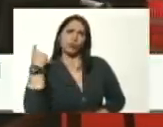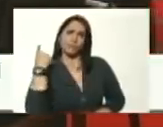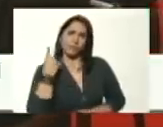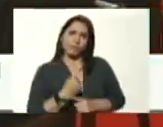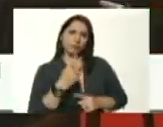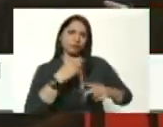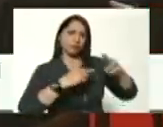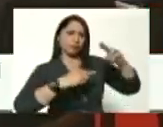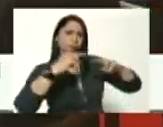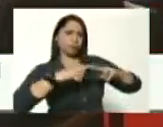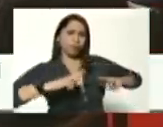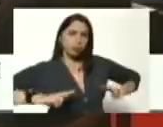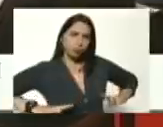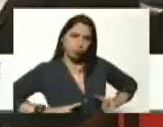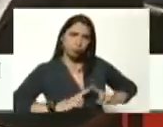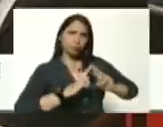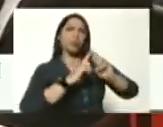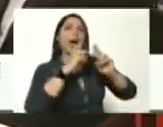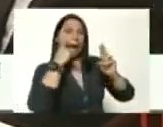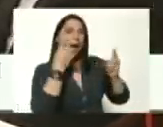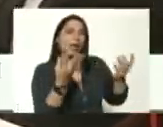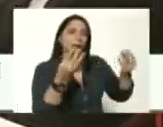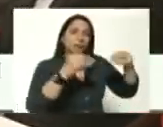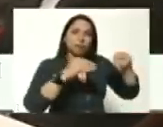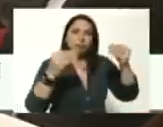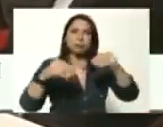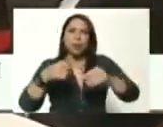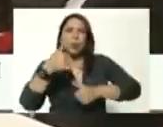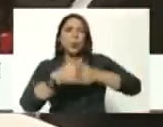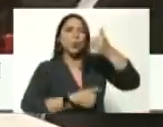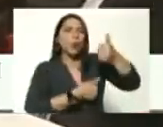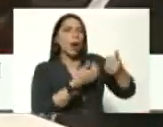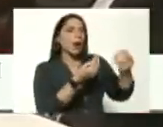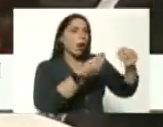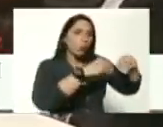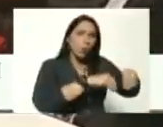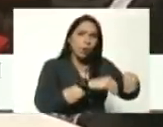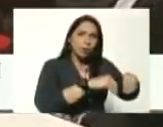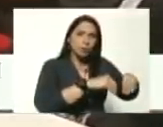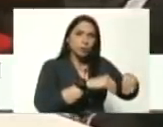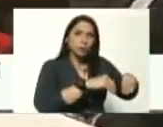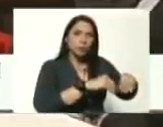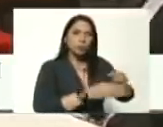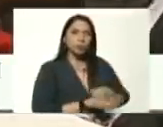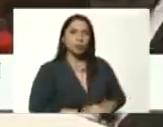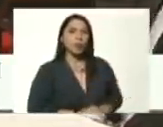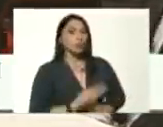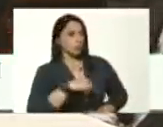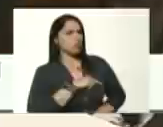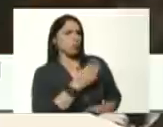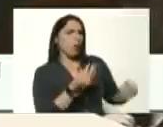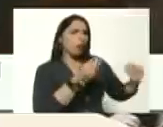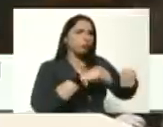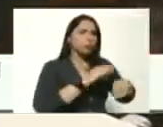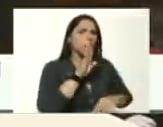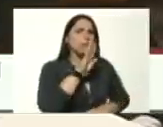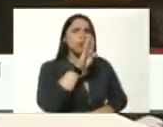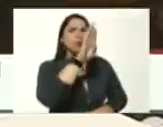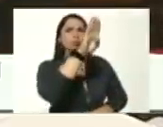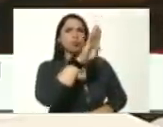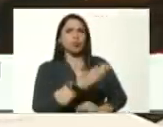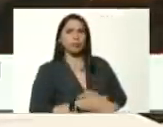el encuentro a la confluencia en que si estamos de acuerdo estamos de acuerdo en el futuro